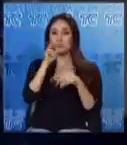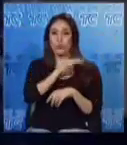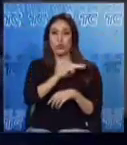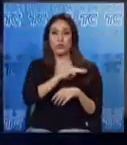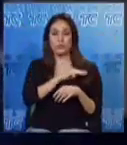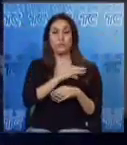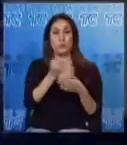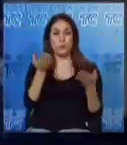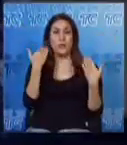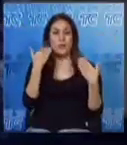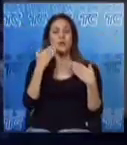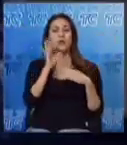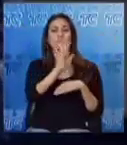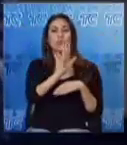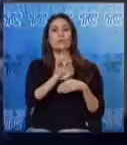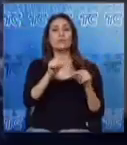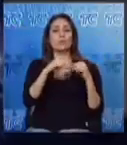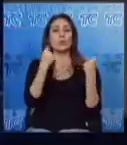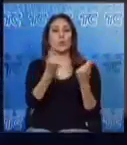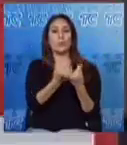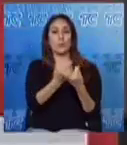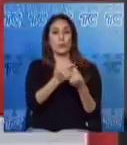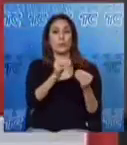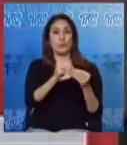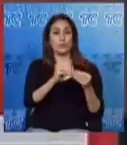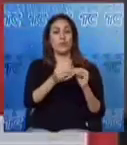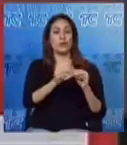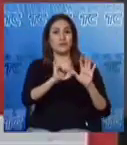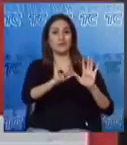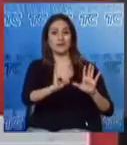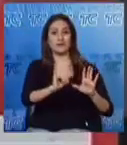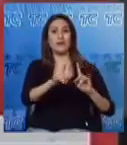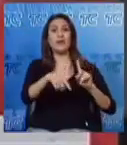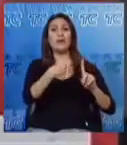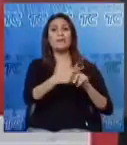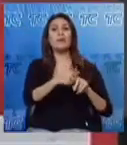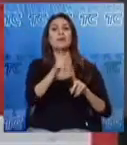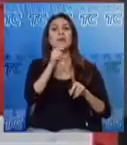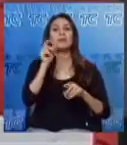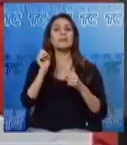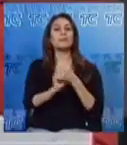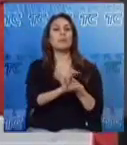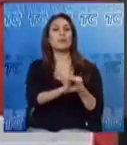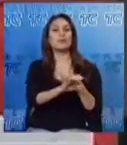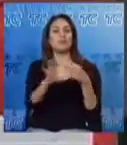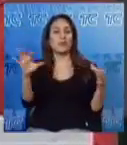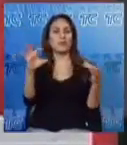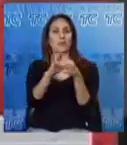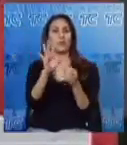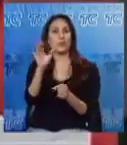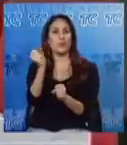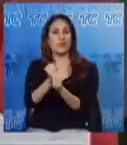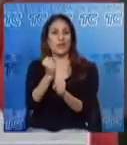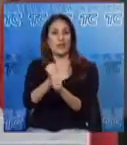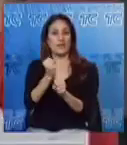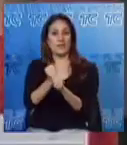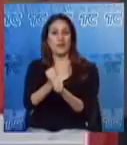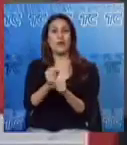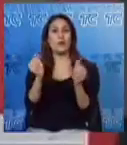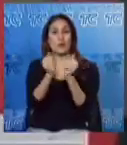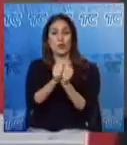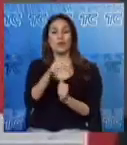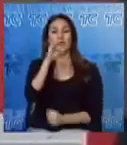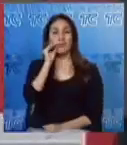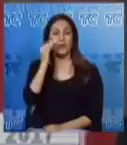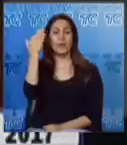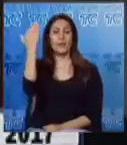municipio de Guayaquil, con el movimiento Madera de Guerrero y con la agencia de publicidad que trabaja con el alcalde de